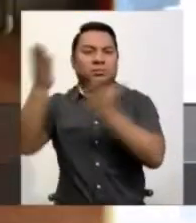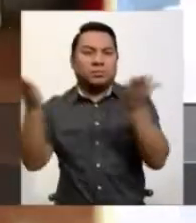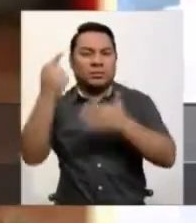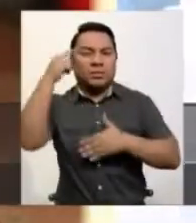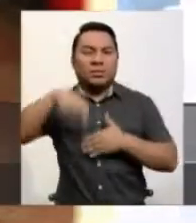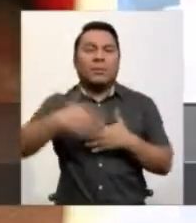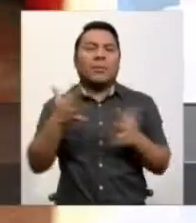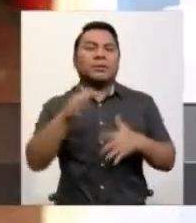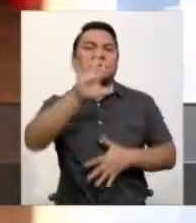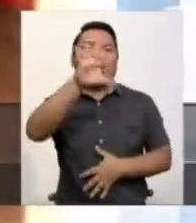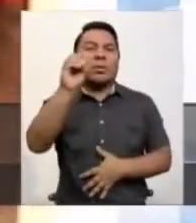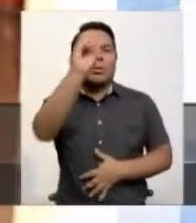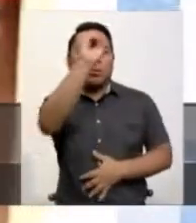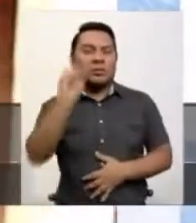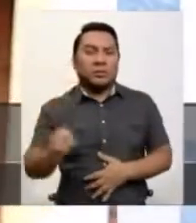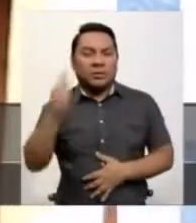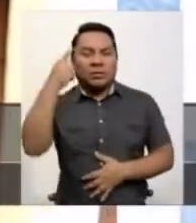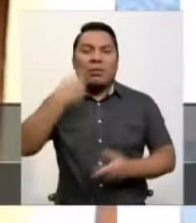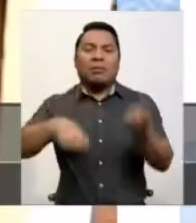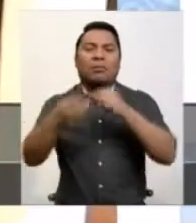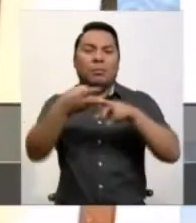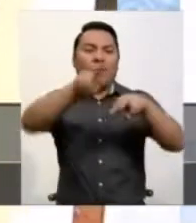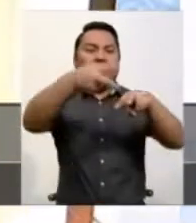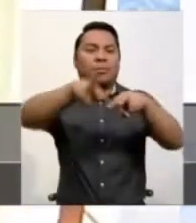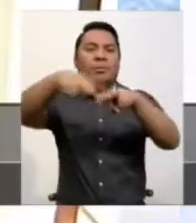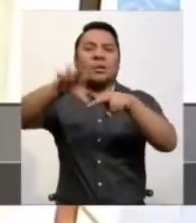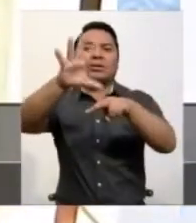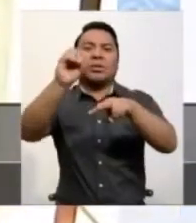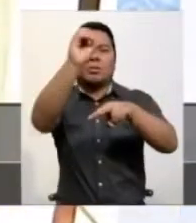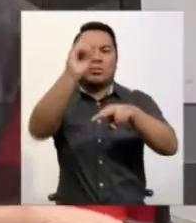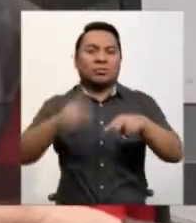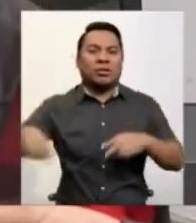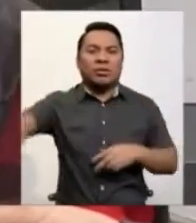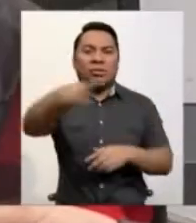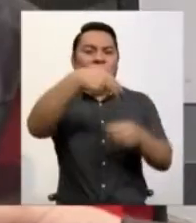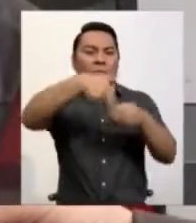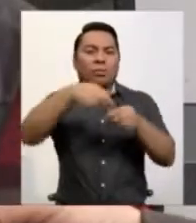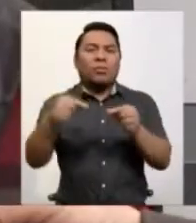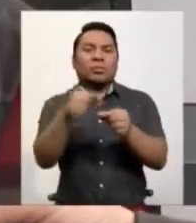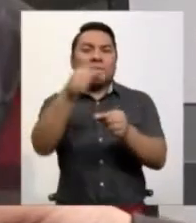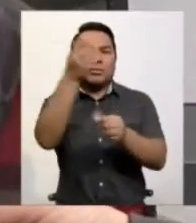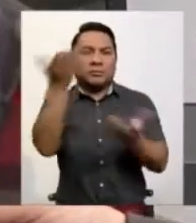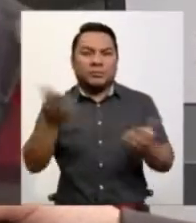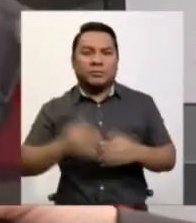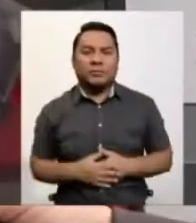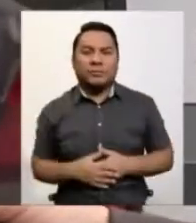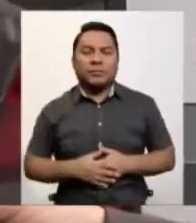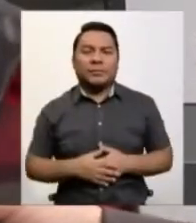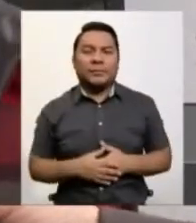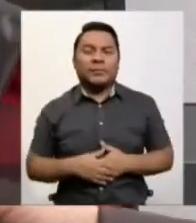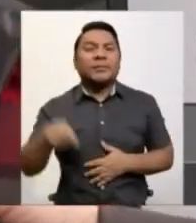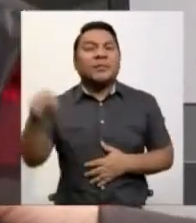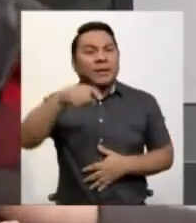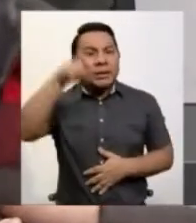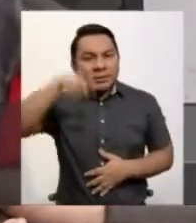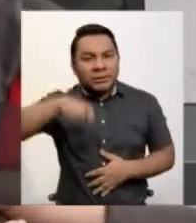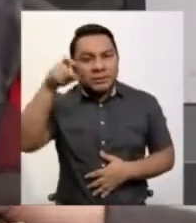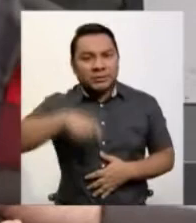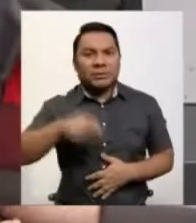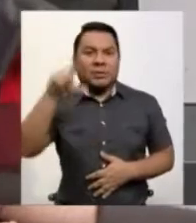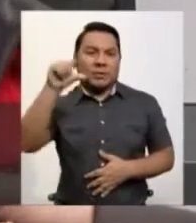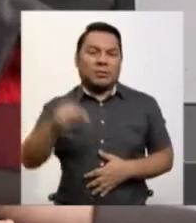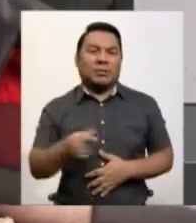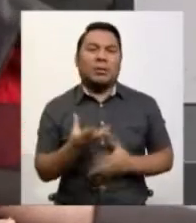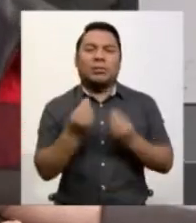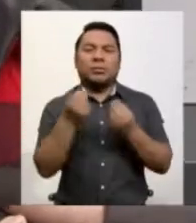del 50% de ganancias a las envasadoras. Tendría que bajar, bueno, mucho está